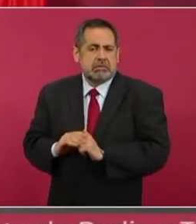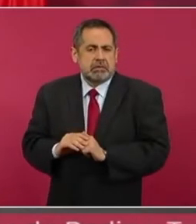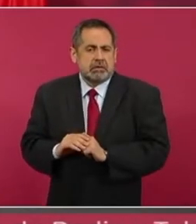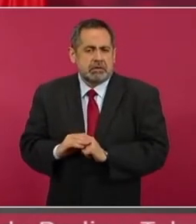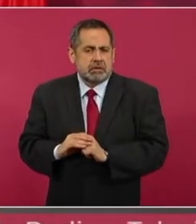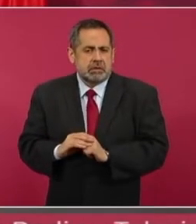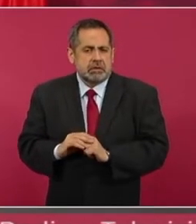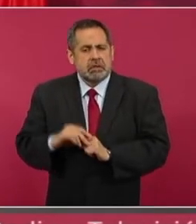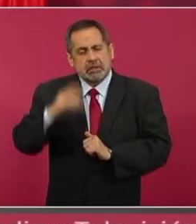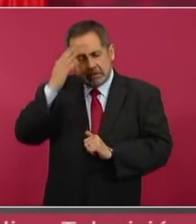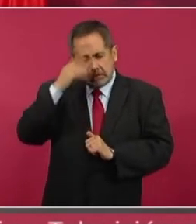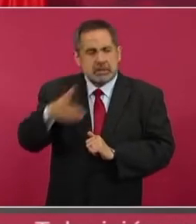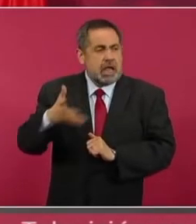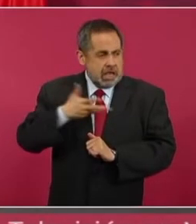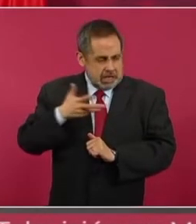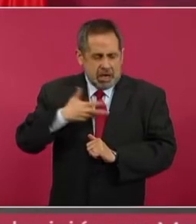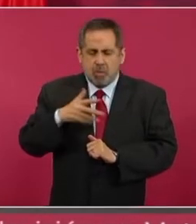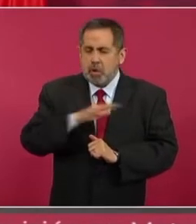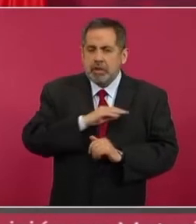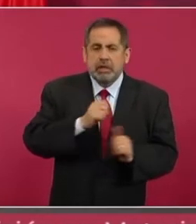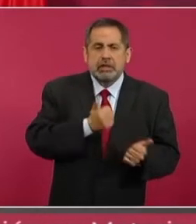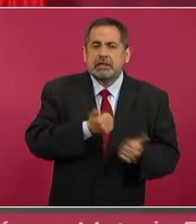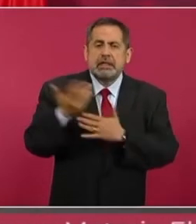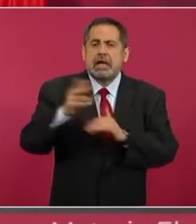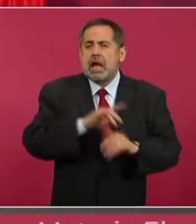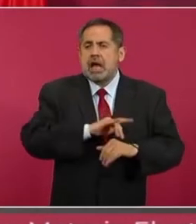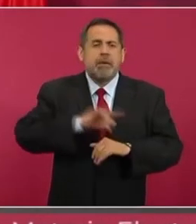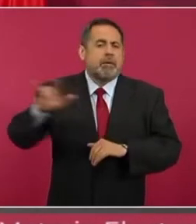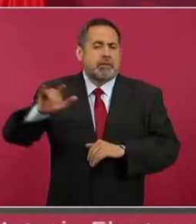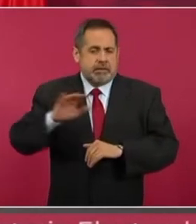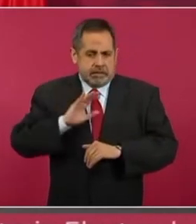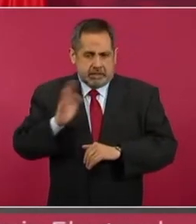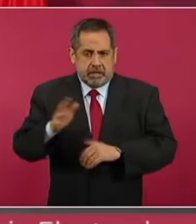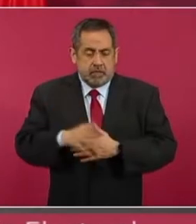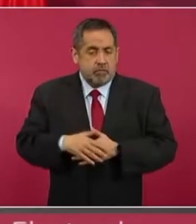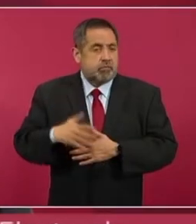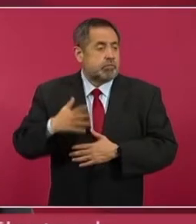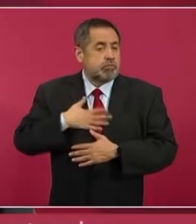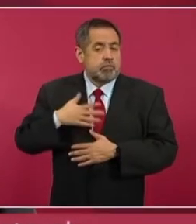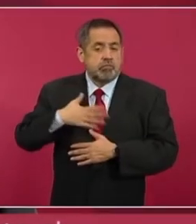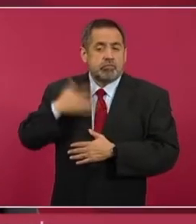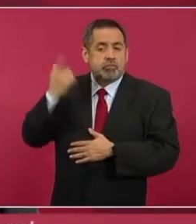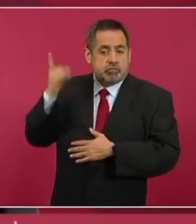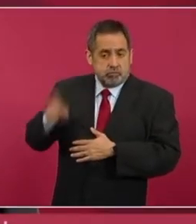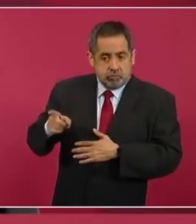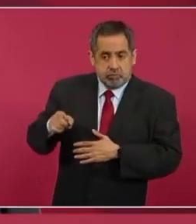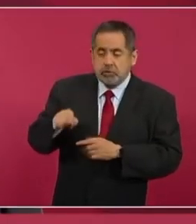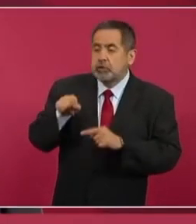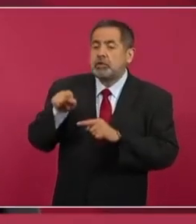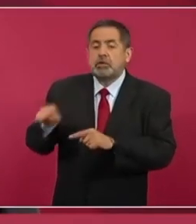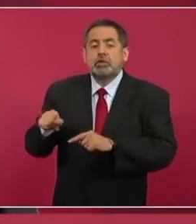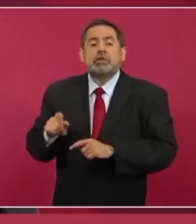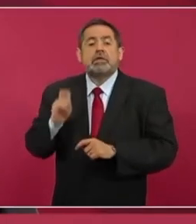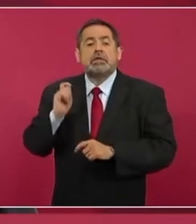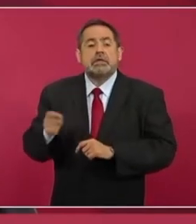Ya se tiene el transporte, pero la instrucción es que si hay